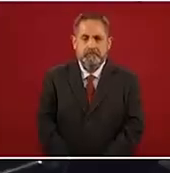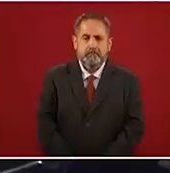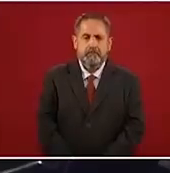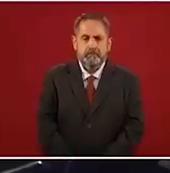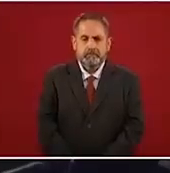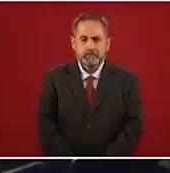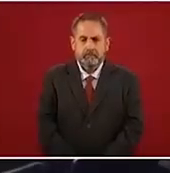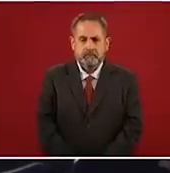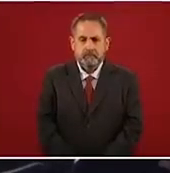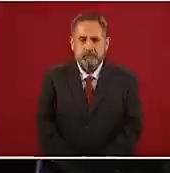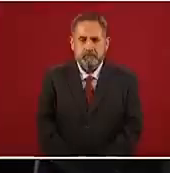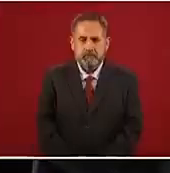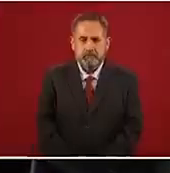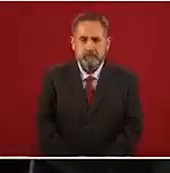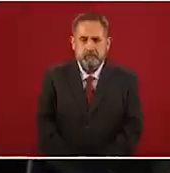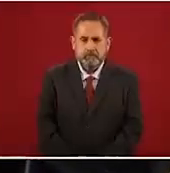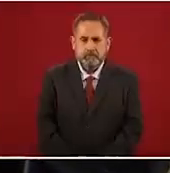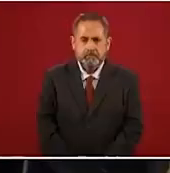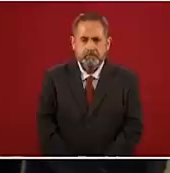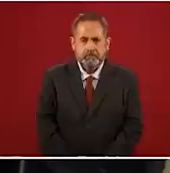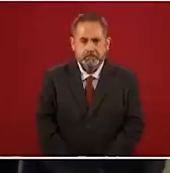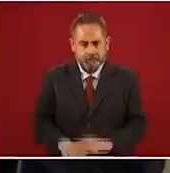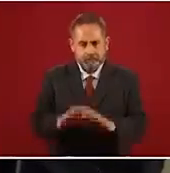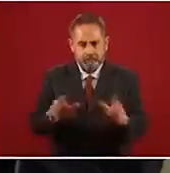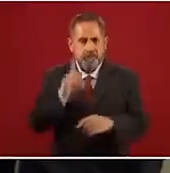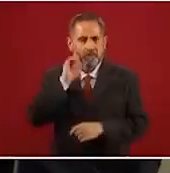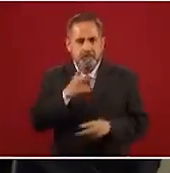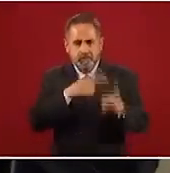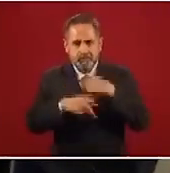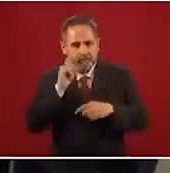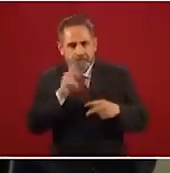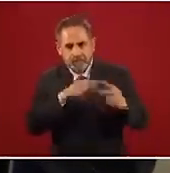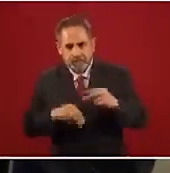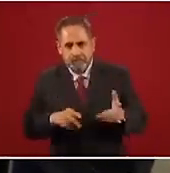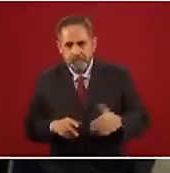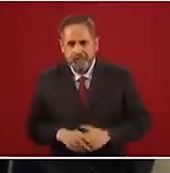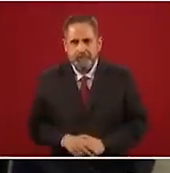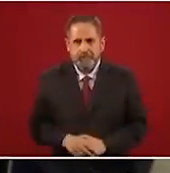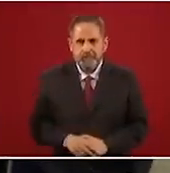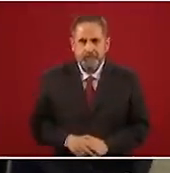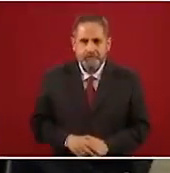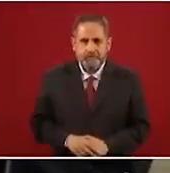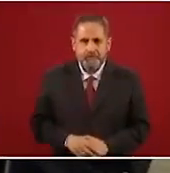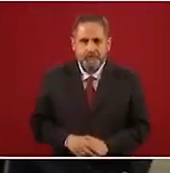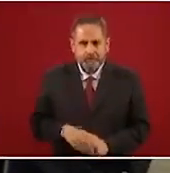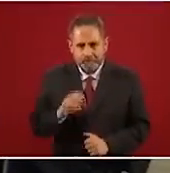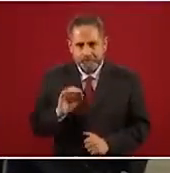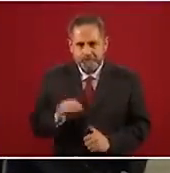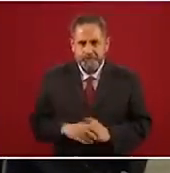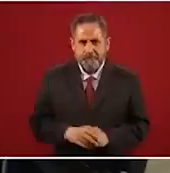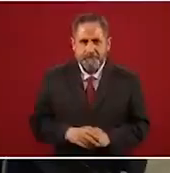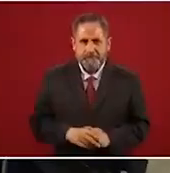Económico del país. Bueno, es una aspiración de vida, no es de momento. Ya pues, viene mañana. ¿Sí? Sí, claro. Bueno, ya